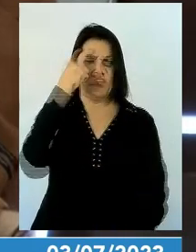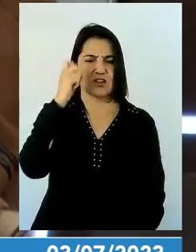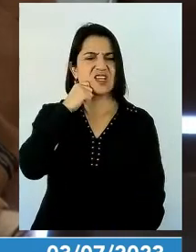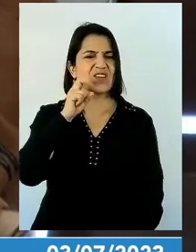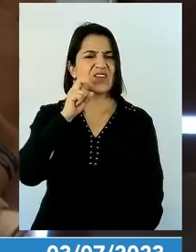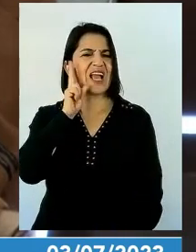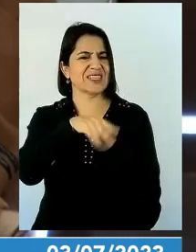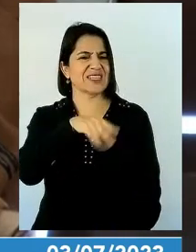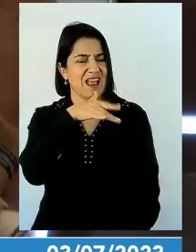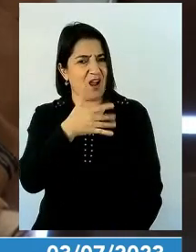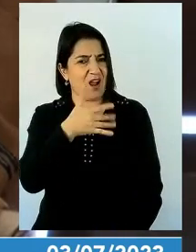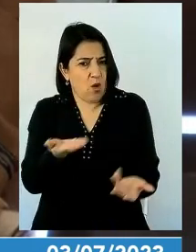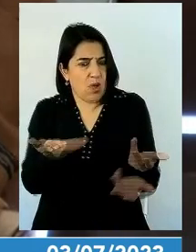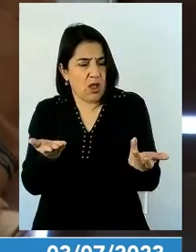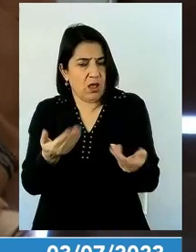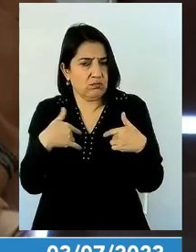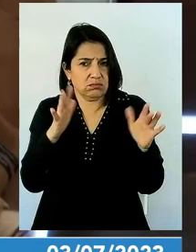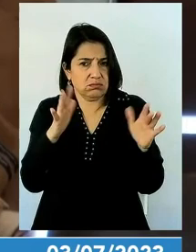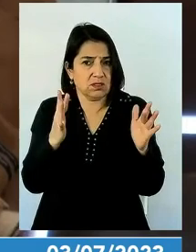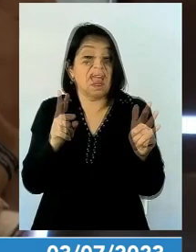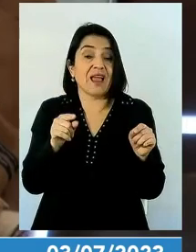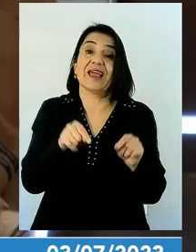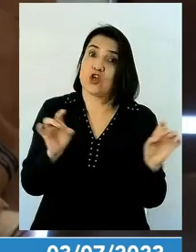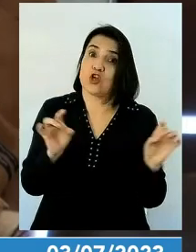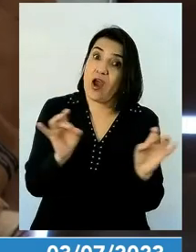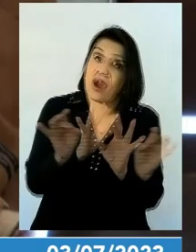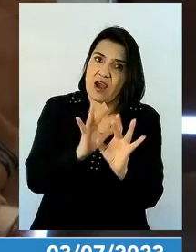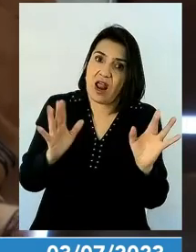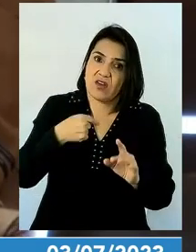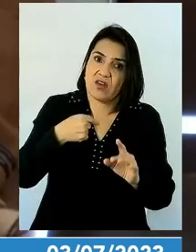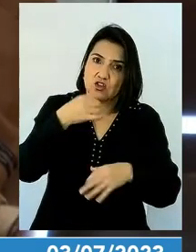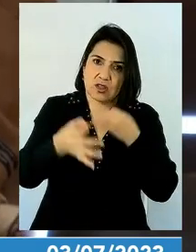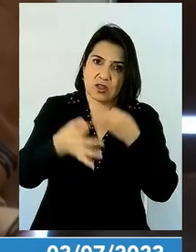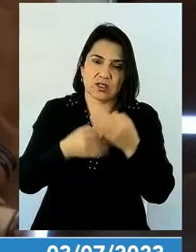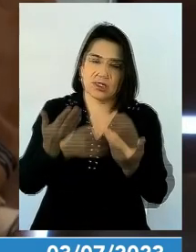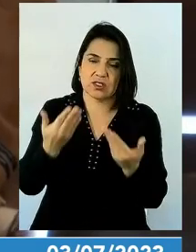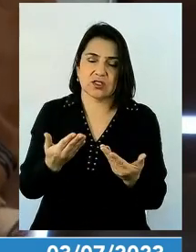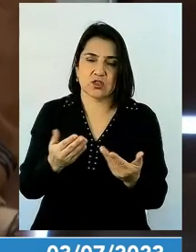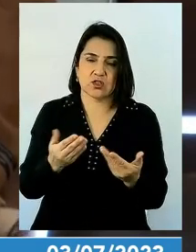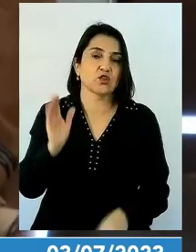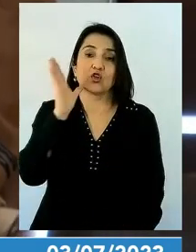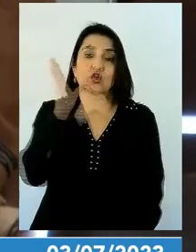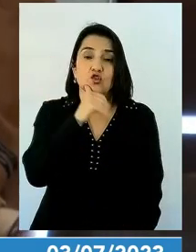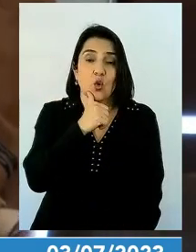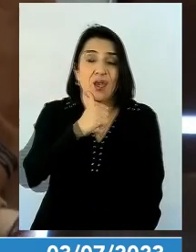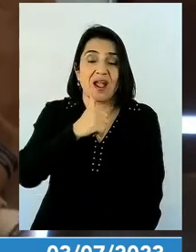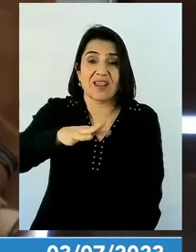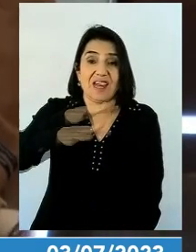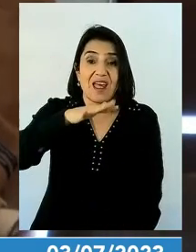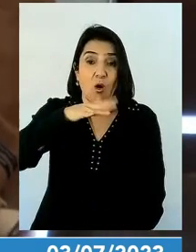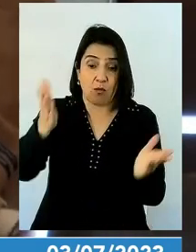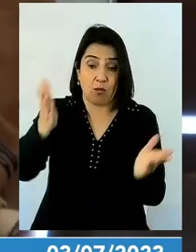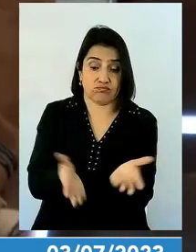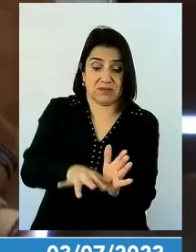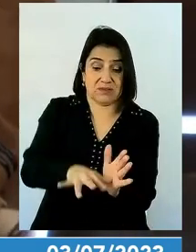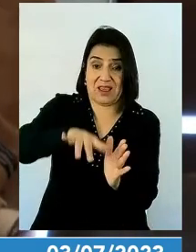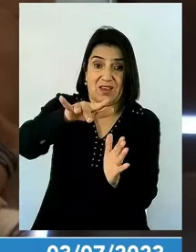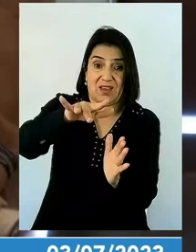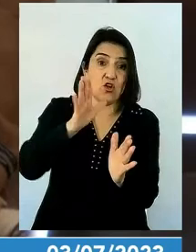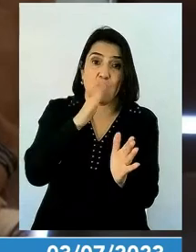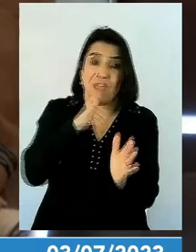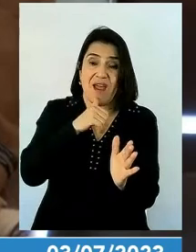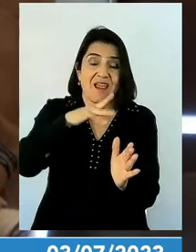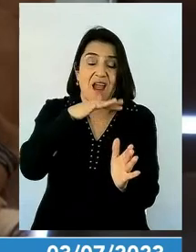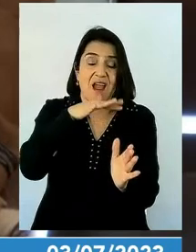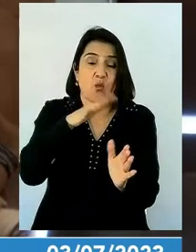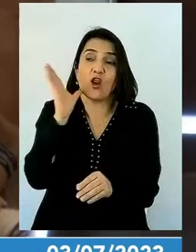tan grave como eso que les estoy diciendo. Si no tienen agua los embalses, no tenemos de dónde más sacar agua